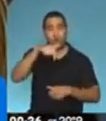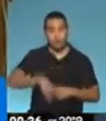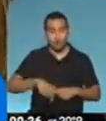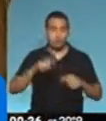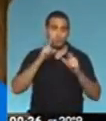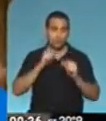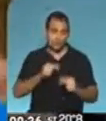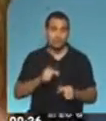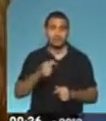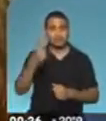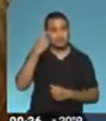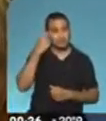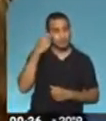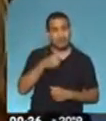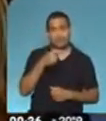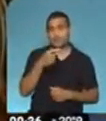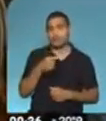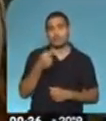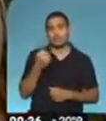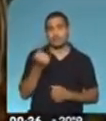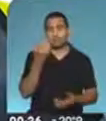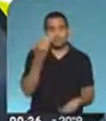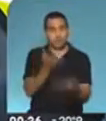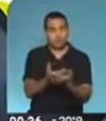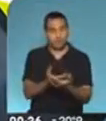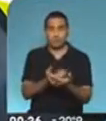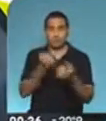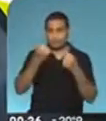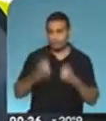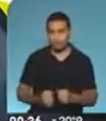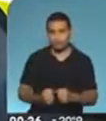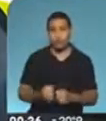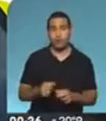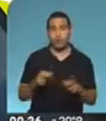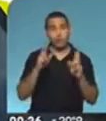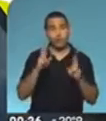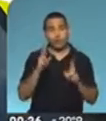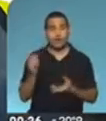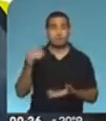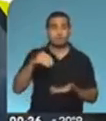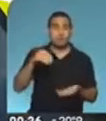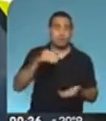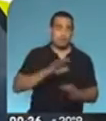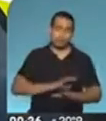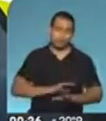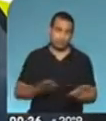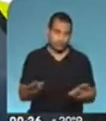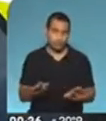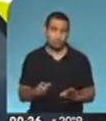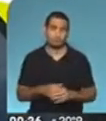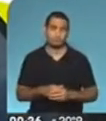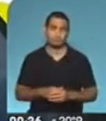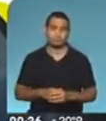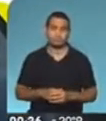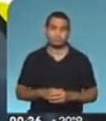marcha, creemos que es contundente el pedido, esperamos que no sea necesario hacer más acciones, sino sin dudas